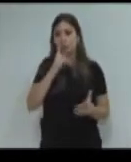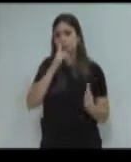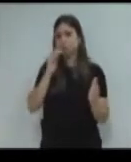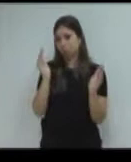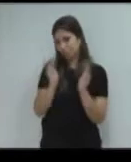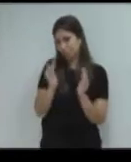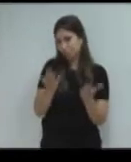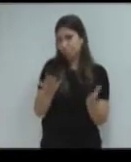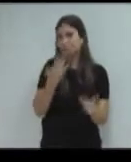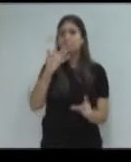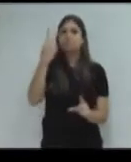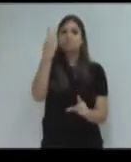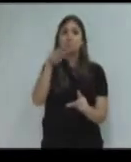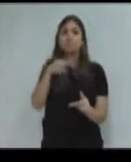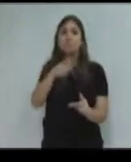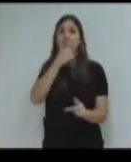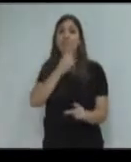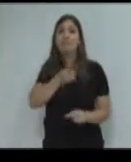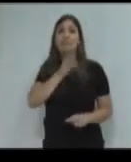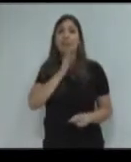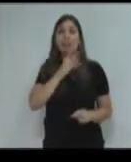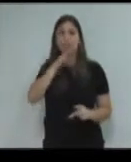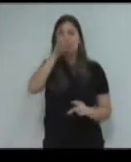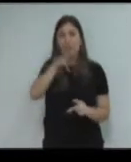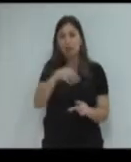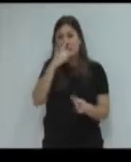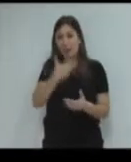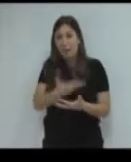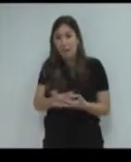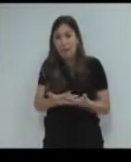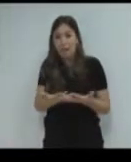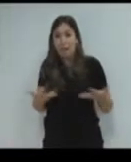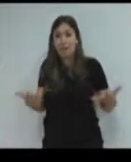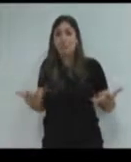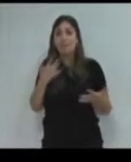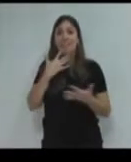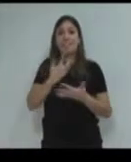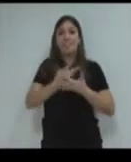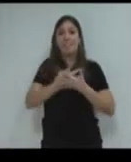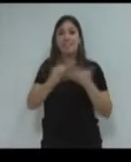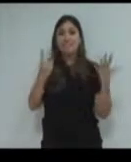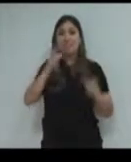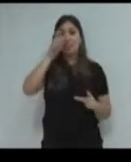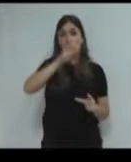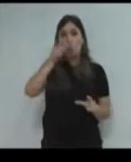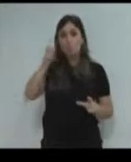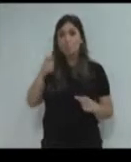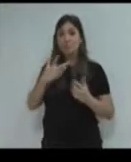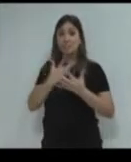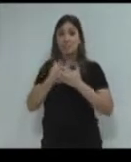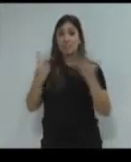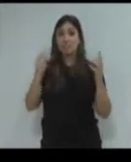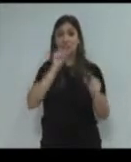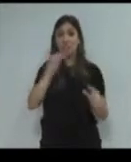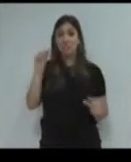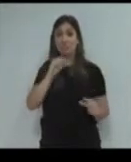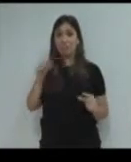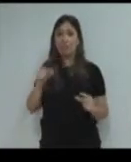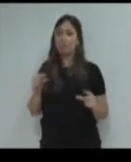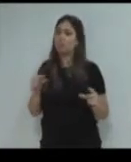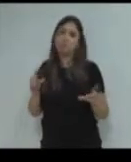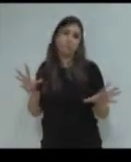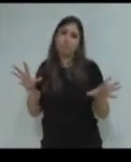pequeñitas, y de ahí lectura fácil. Habrá una tabla enorme en la que va a empezar con 17 columnas, 17 filas.